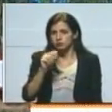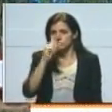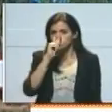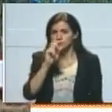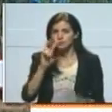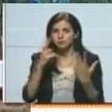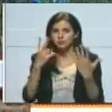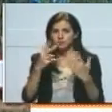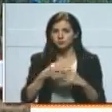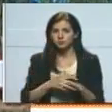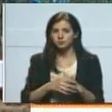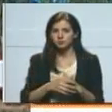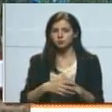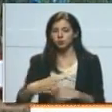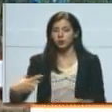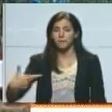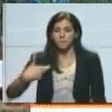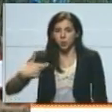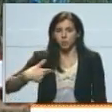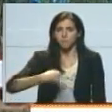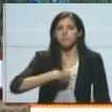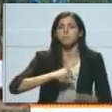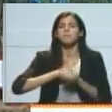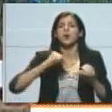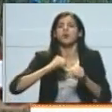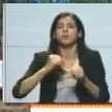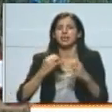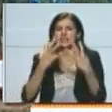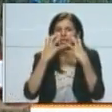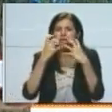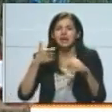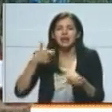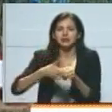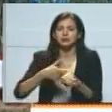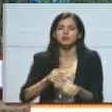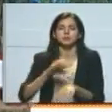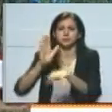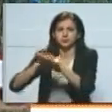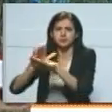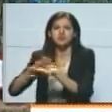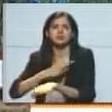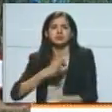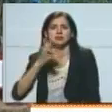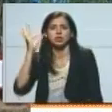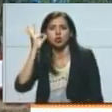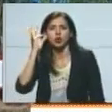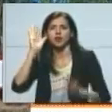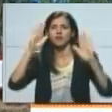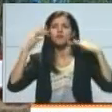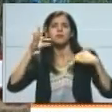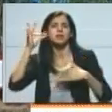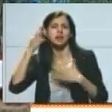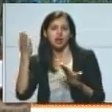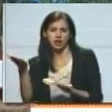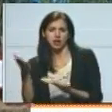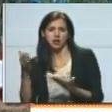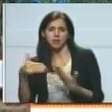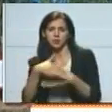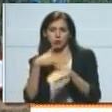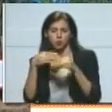impacto de bomba lacrimógena en el pecho. Señora fiscal, ¿usted será capaz de llamar a estos